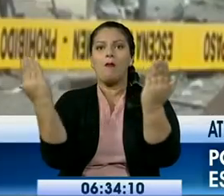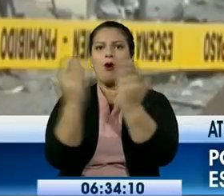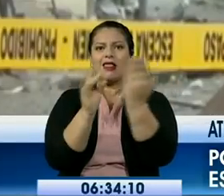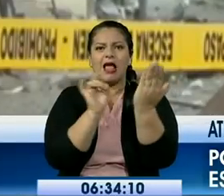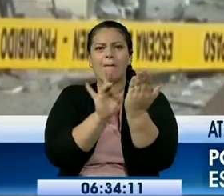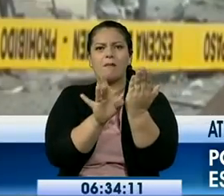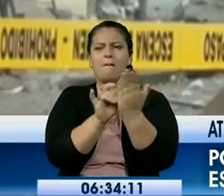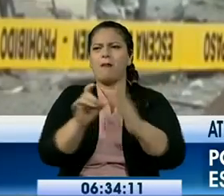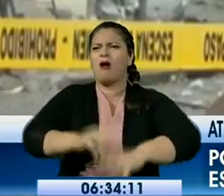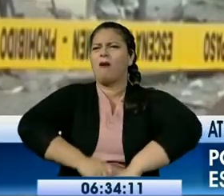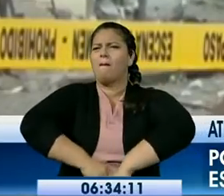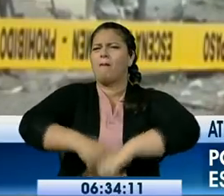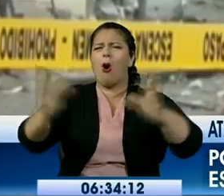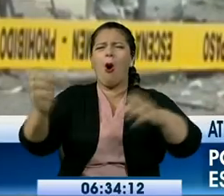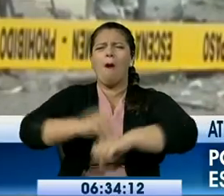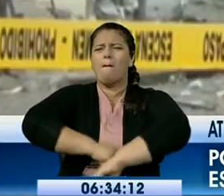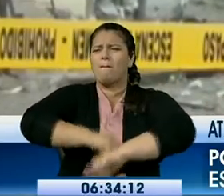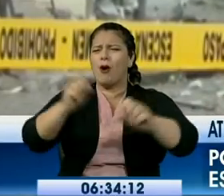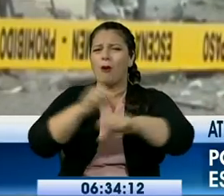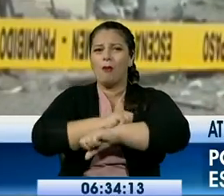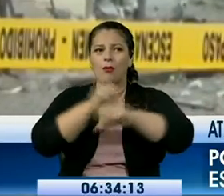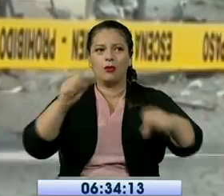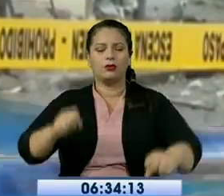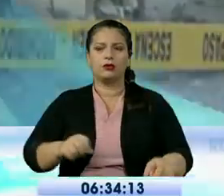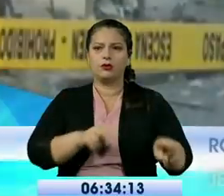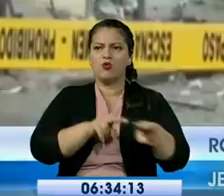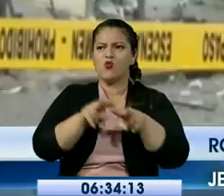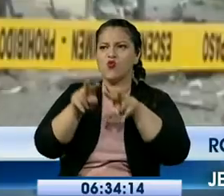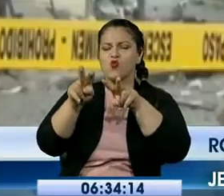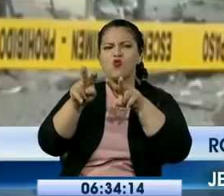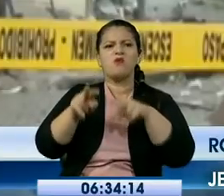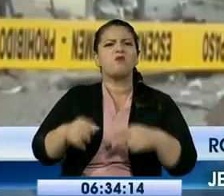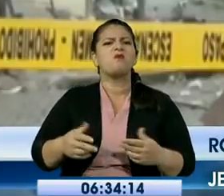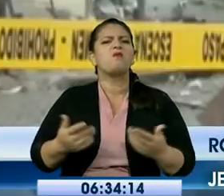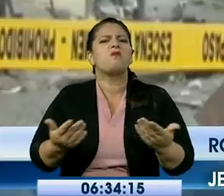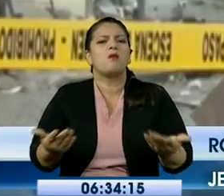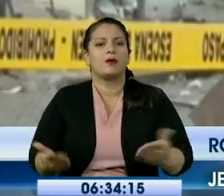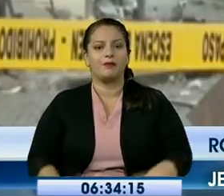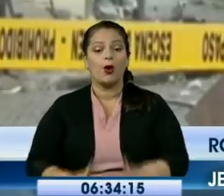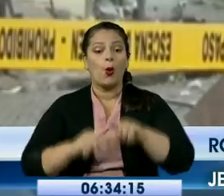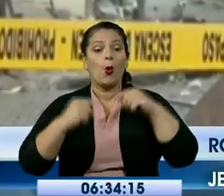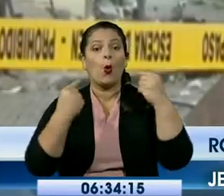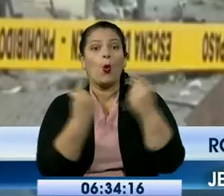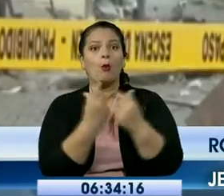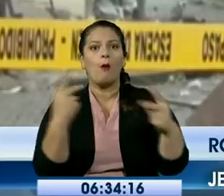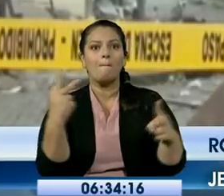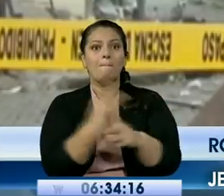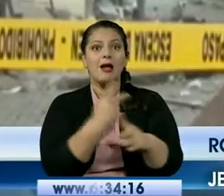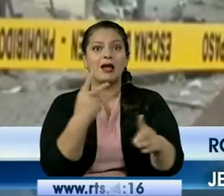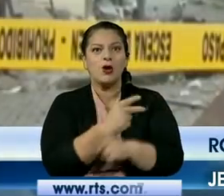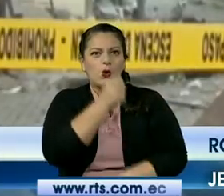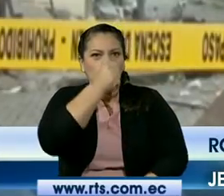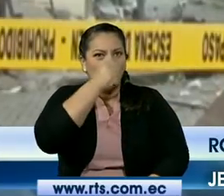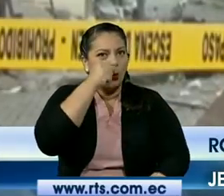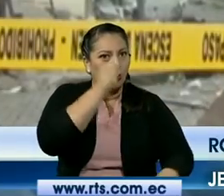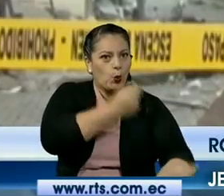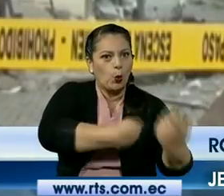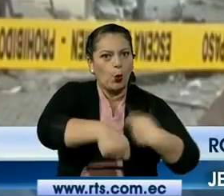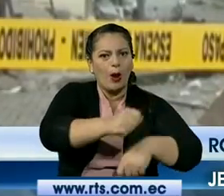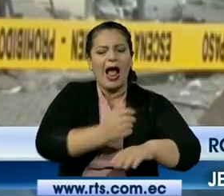hacer daño al Estado, hacer daño a la institución policial, y podían haber